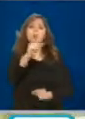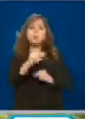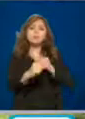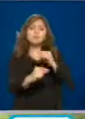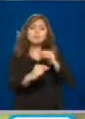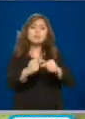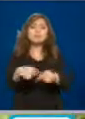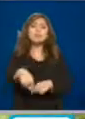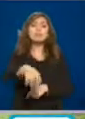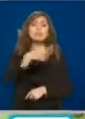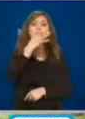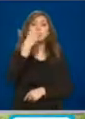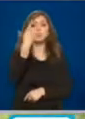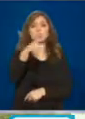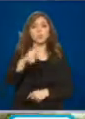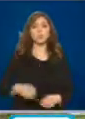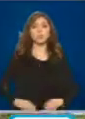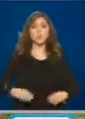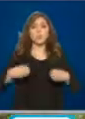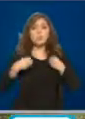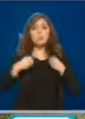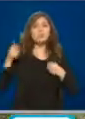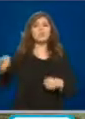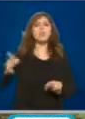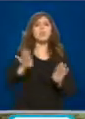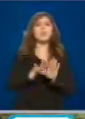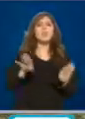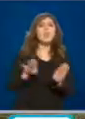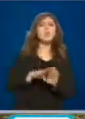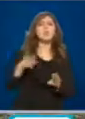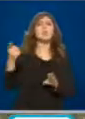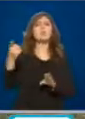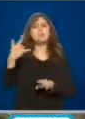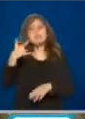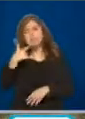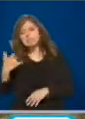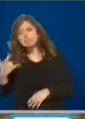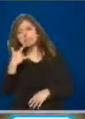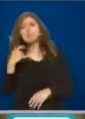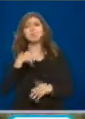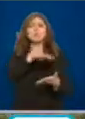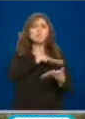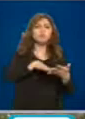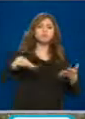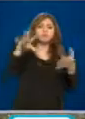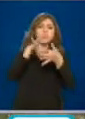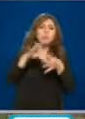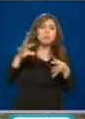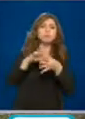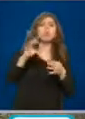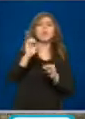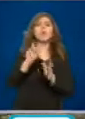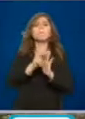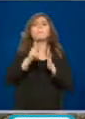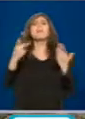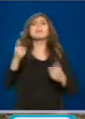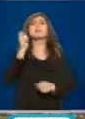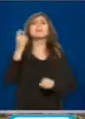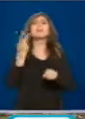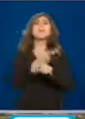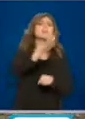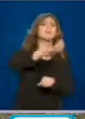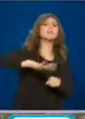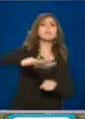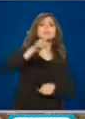siglo y que su vida es un ejercicio de contar de manera literaria o periodística el acontecer